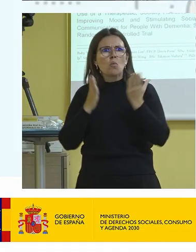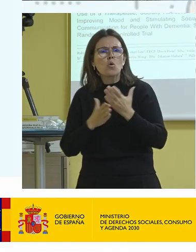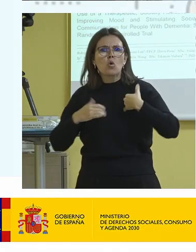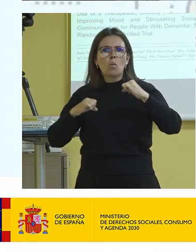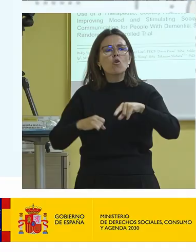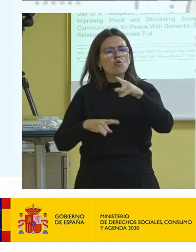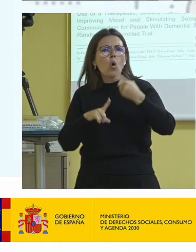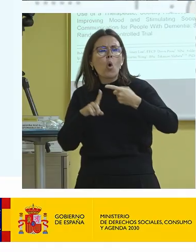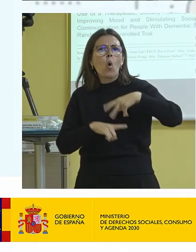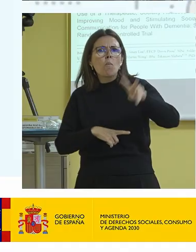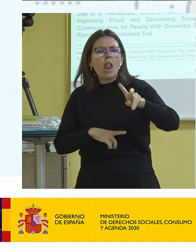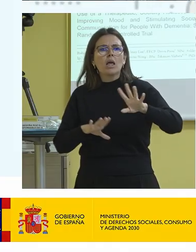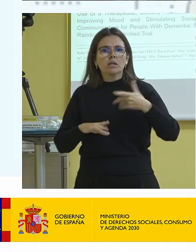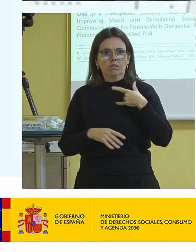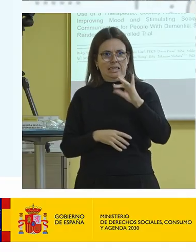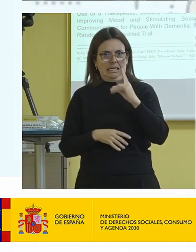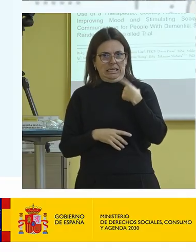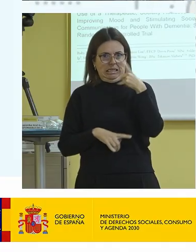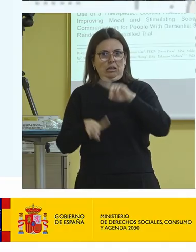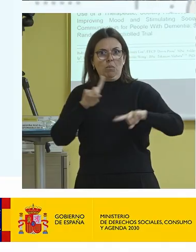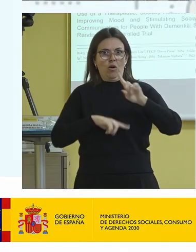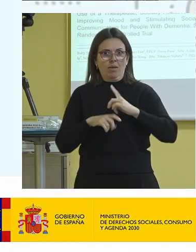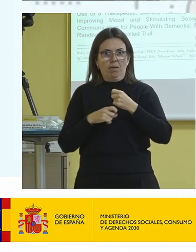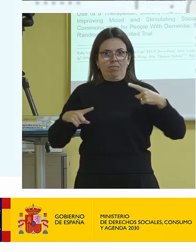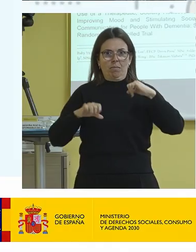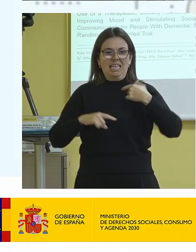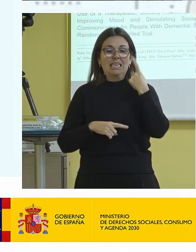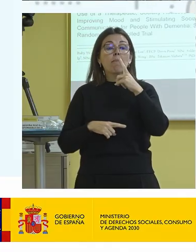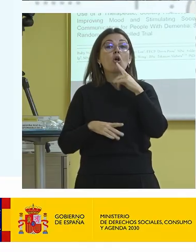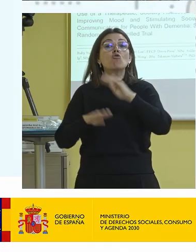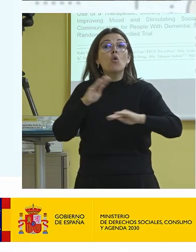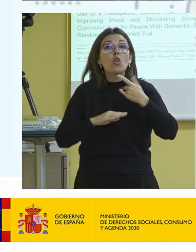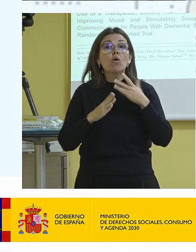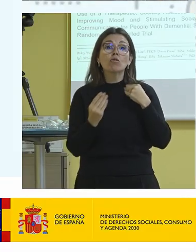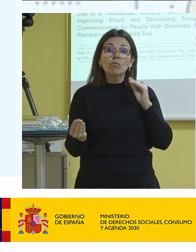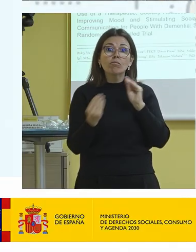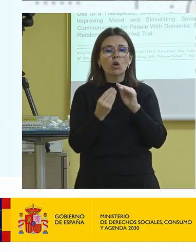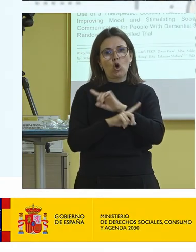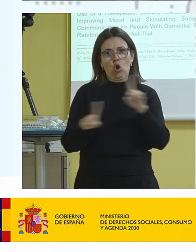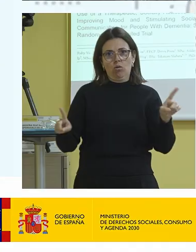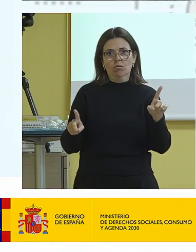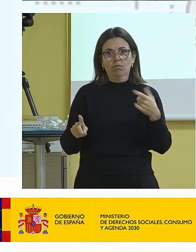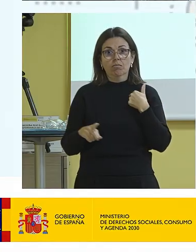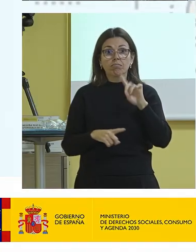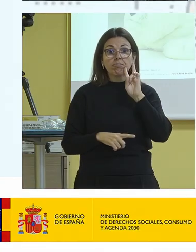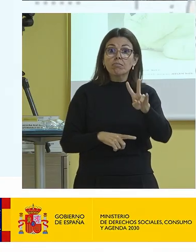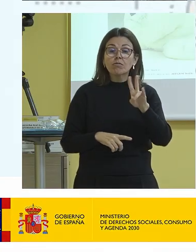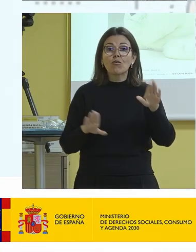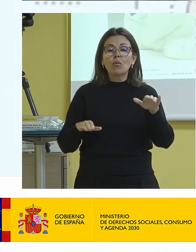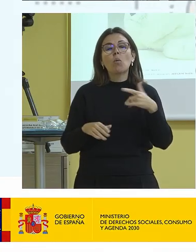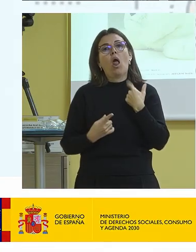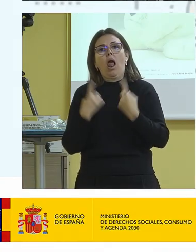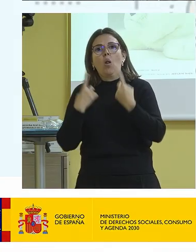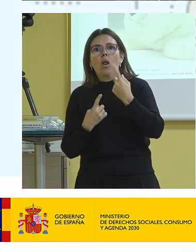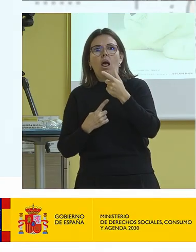esto va a ser muy útil. Sí, soy consciente del problema, lo que no estoy de acuerdo es con la solución, con que nos encontremos con esto, porque habrá